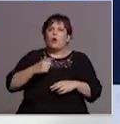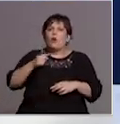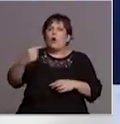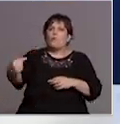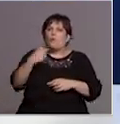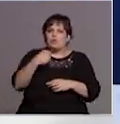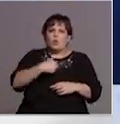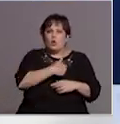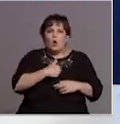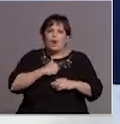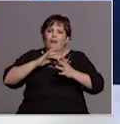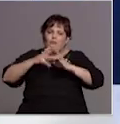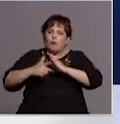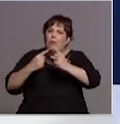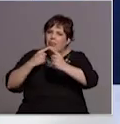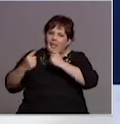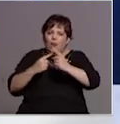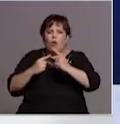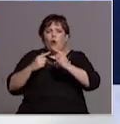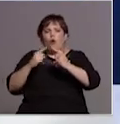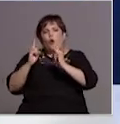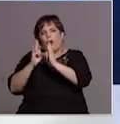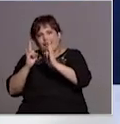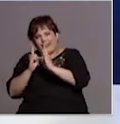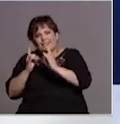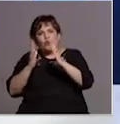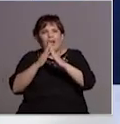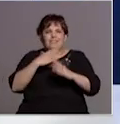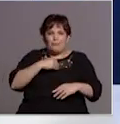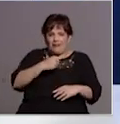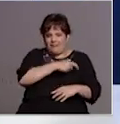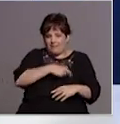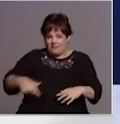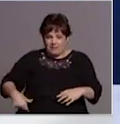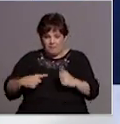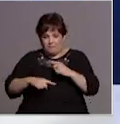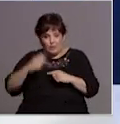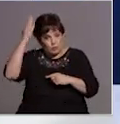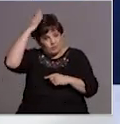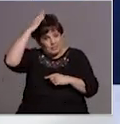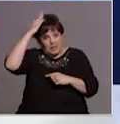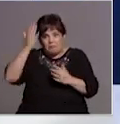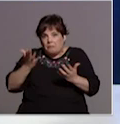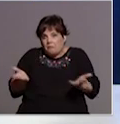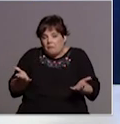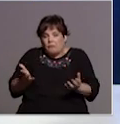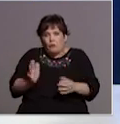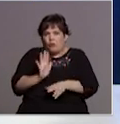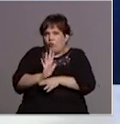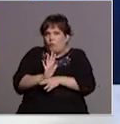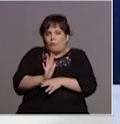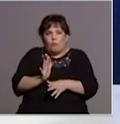y las instancias congresos casablanca bueno pero en el caso del gobierno trump lo que ha habido ha sido como